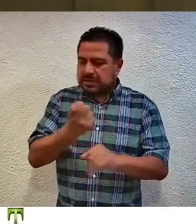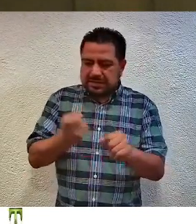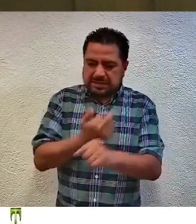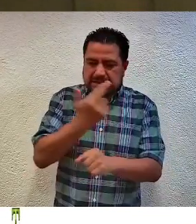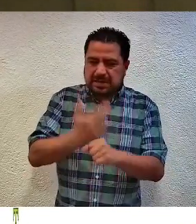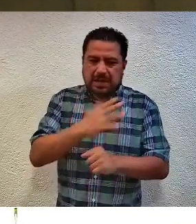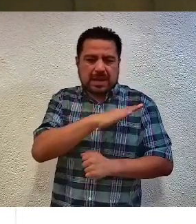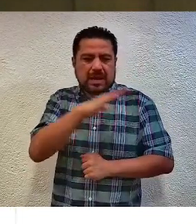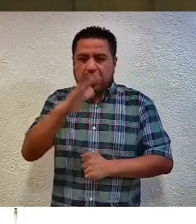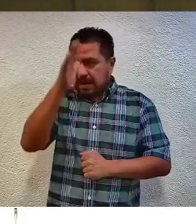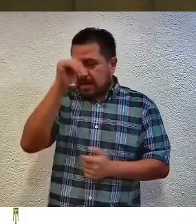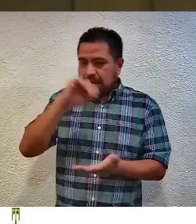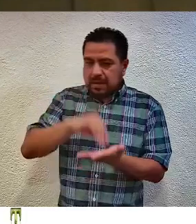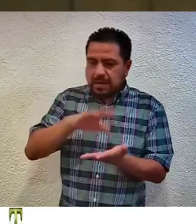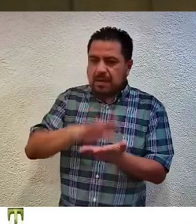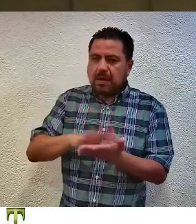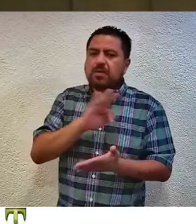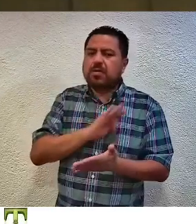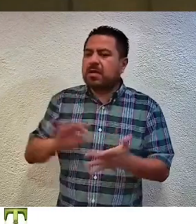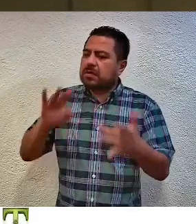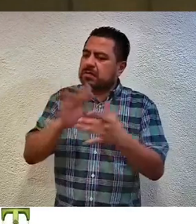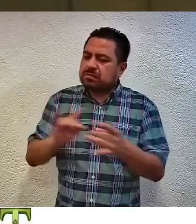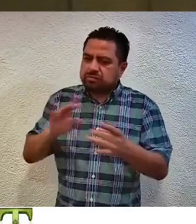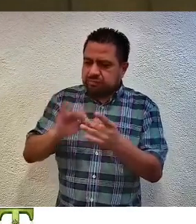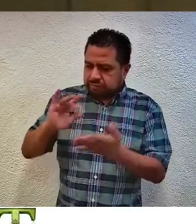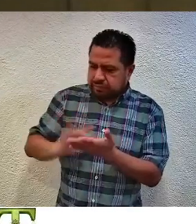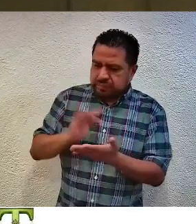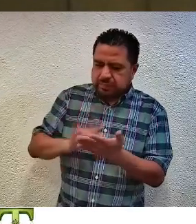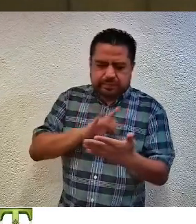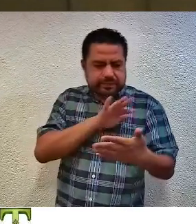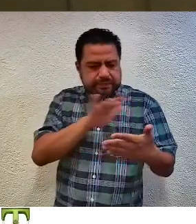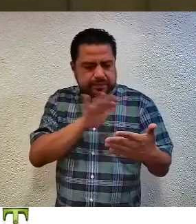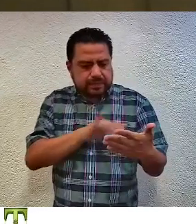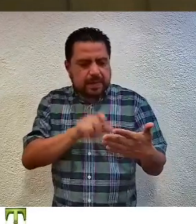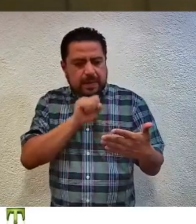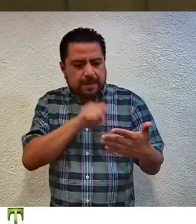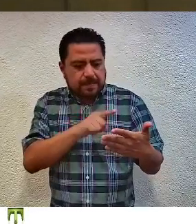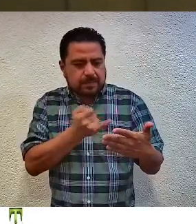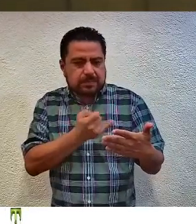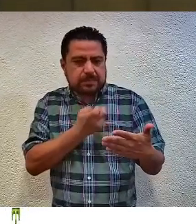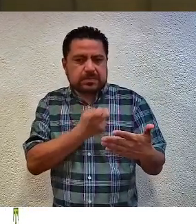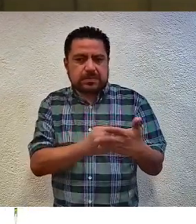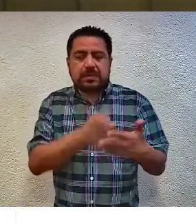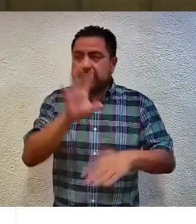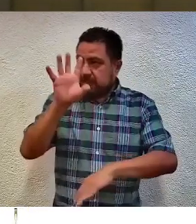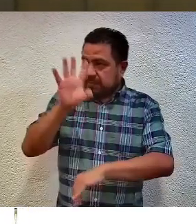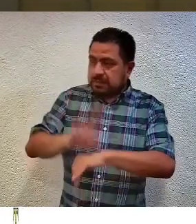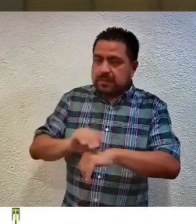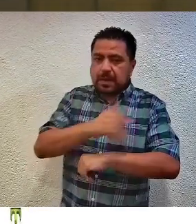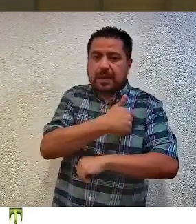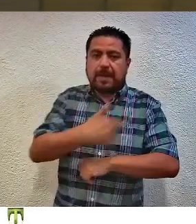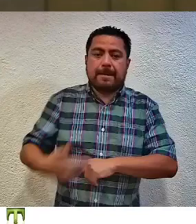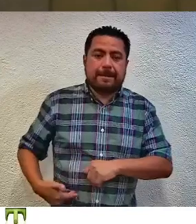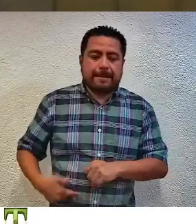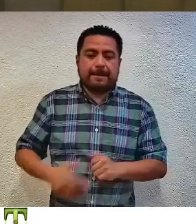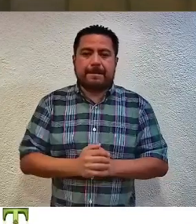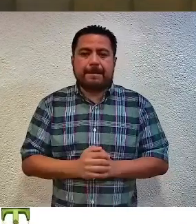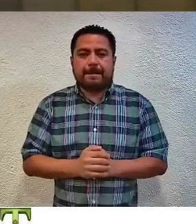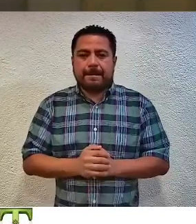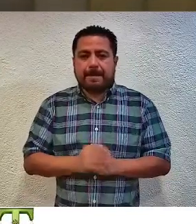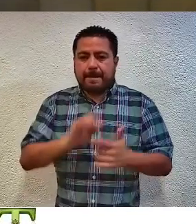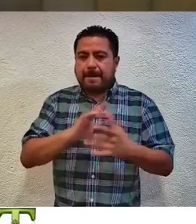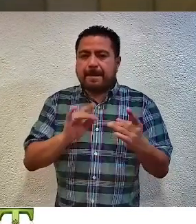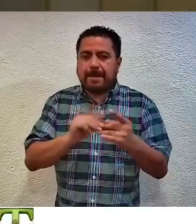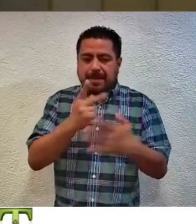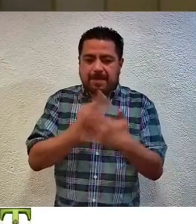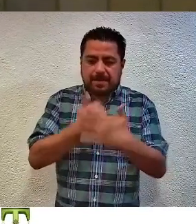general de acuerdos nos apoye con la cuenta y los resolutivos del mismo. Con su autorización, magistrada presidenta, doy cuenta